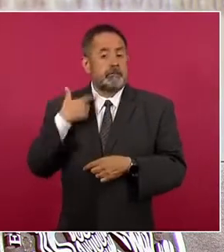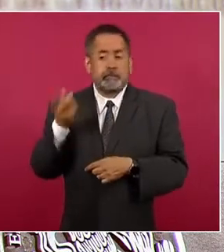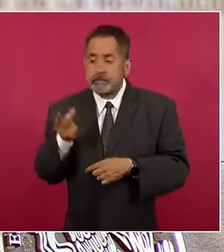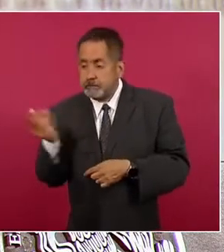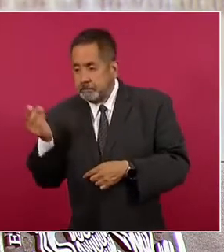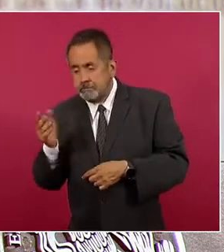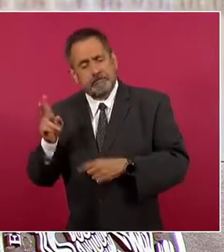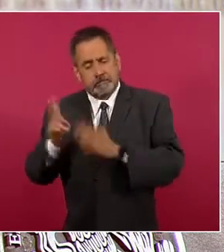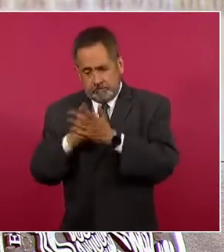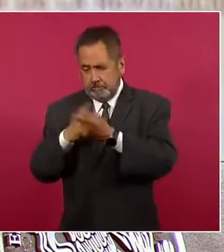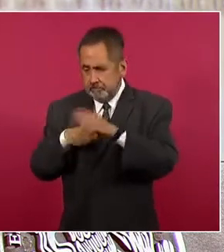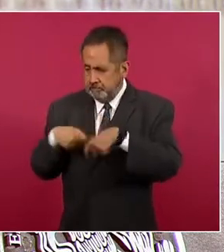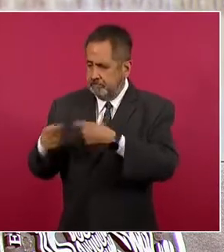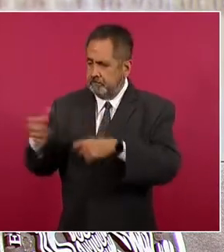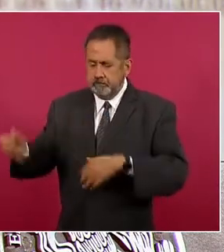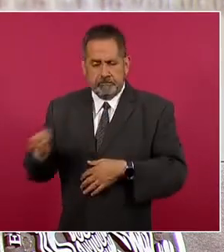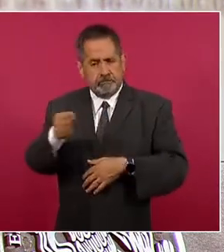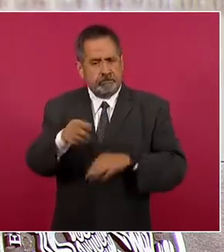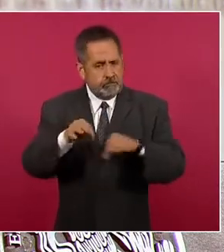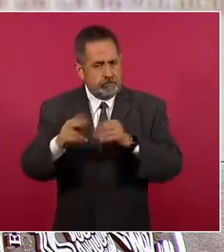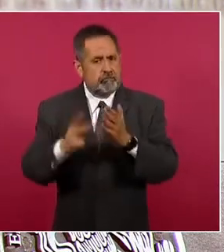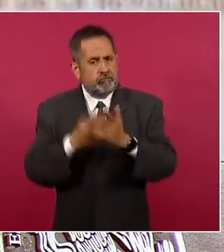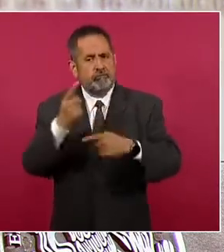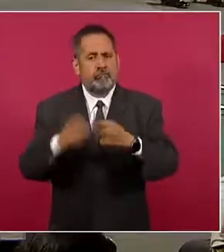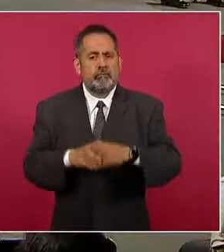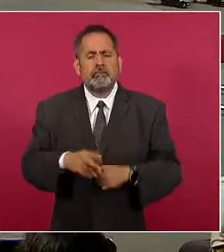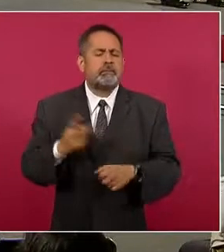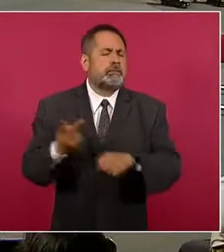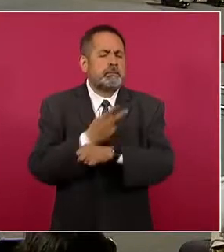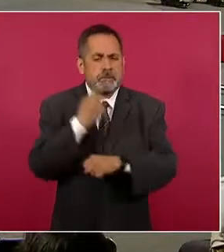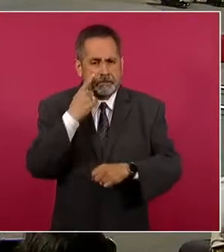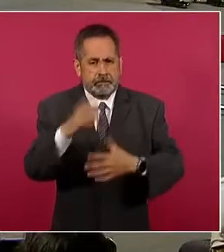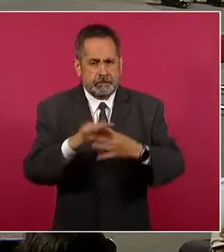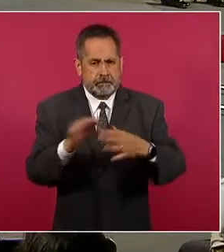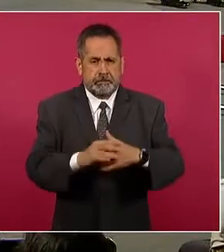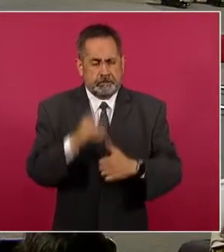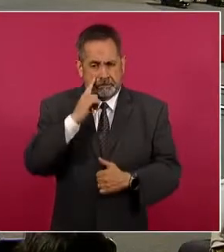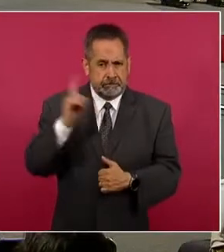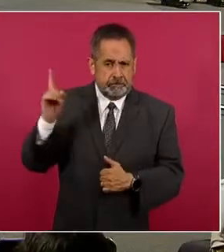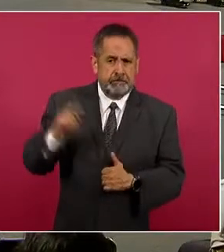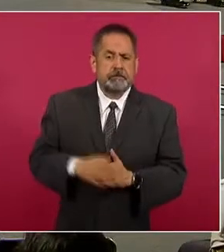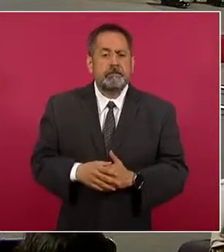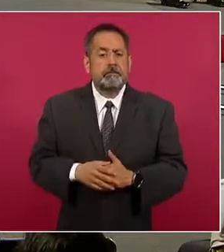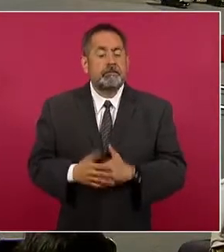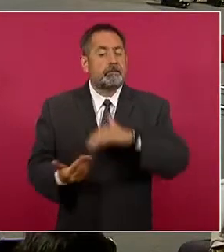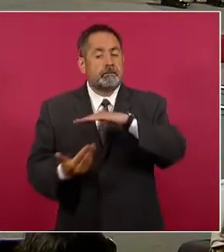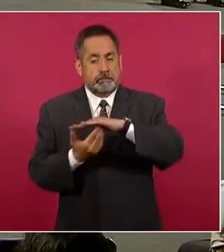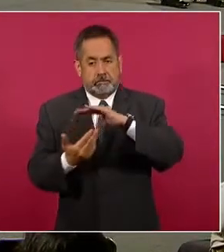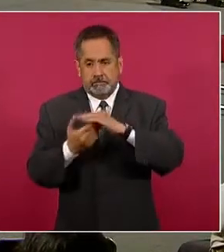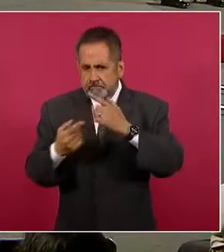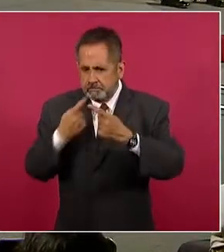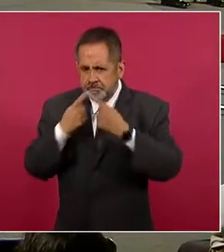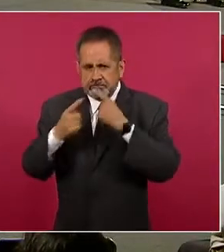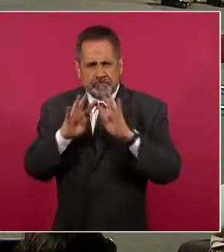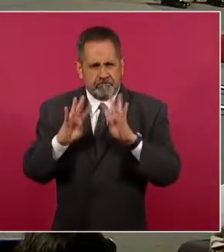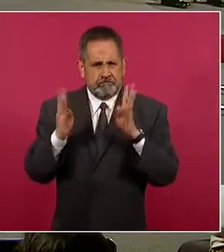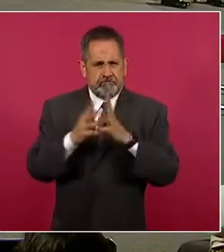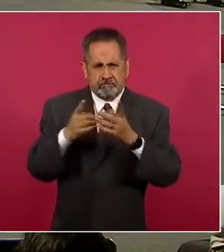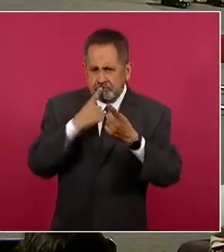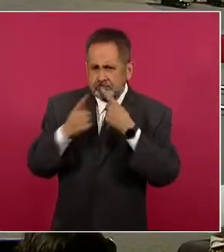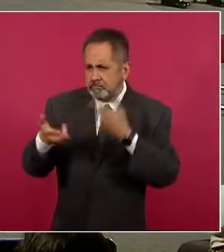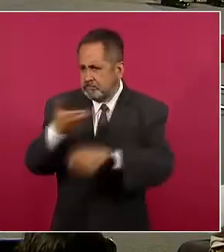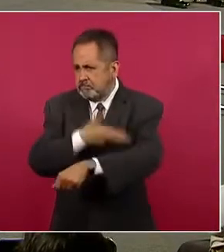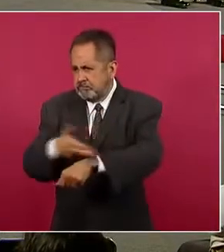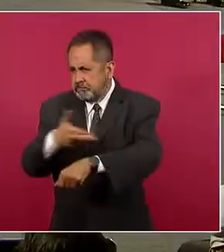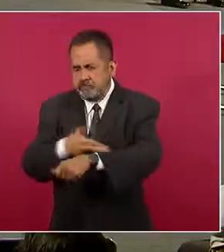permitir solo citar algunos resultados de las mismas. Con respecto a las mesas de incidencias, se atendieron y